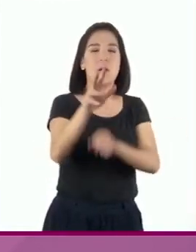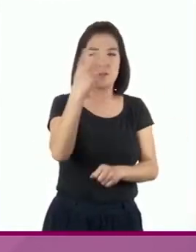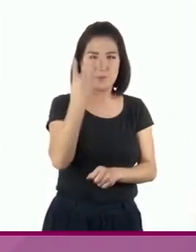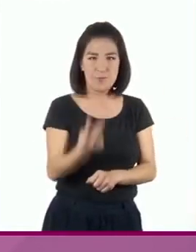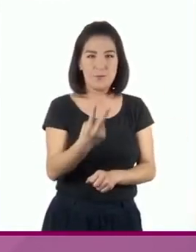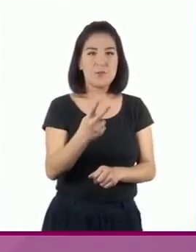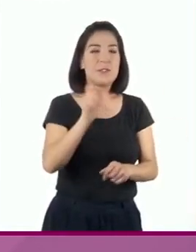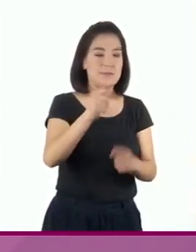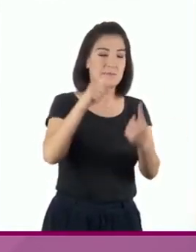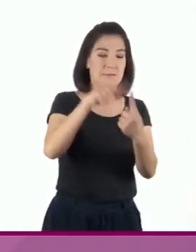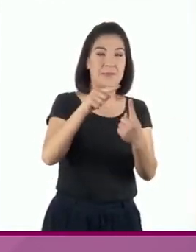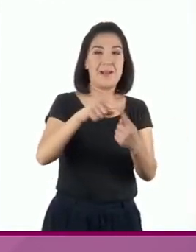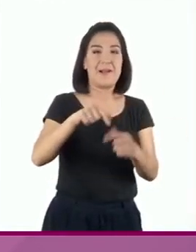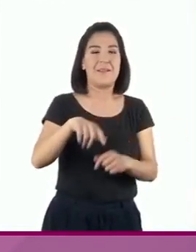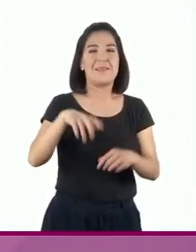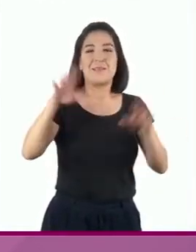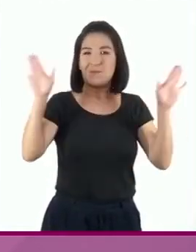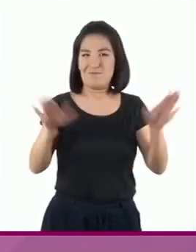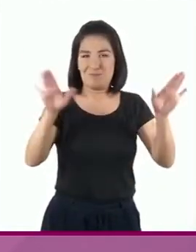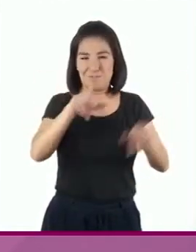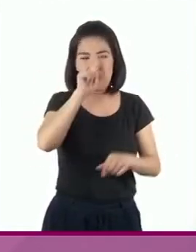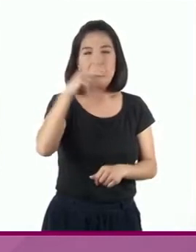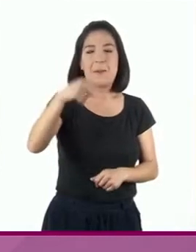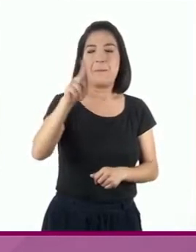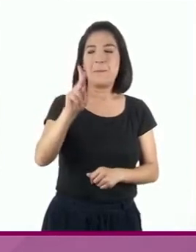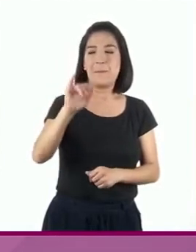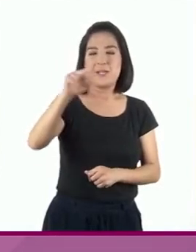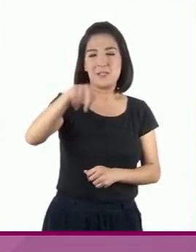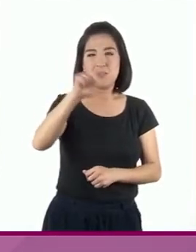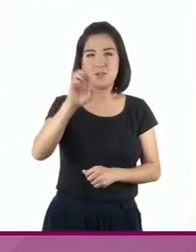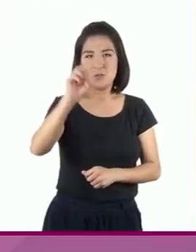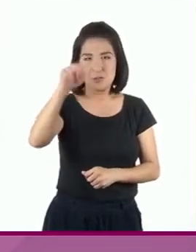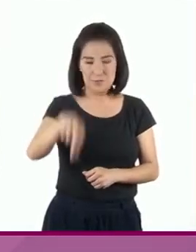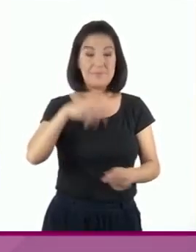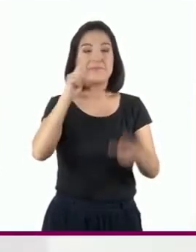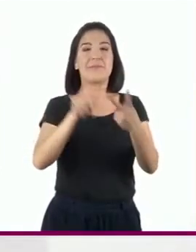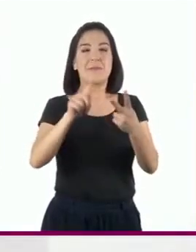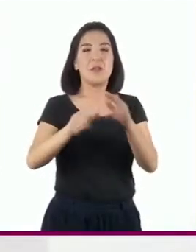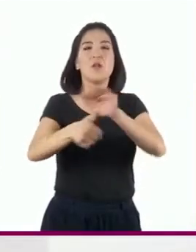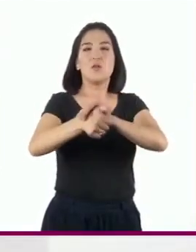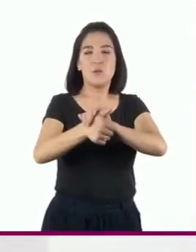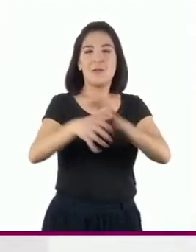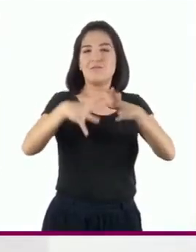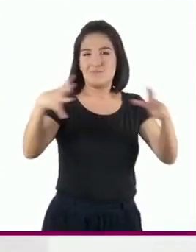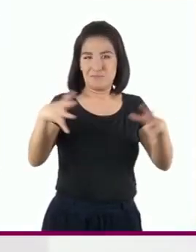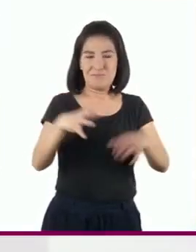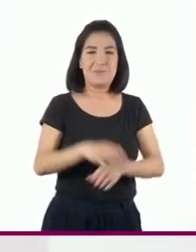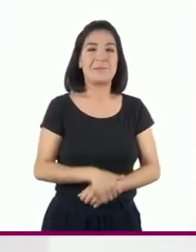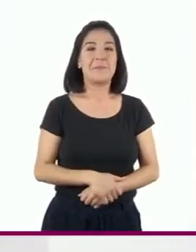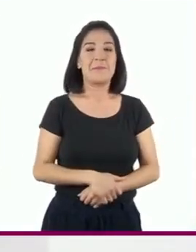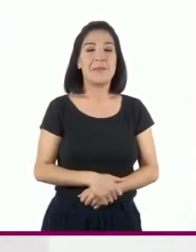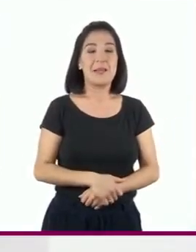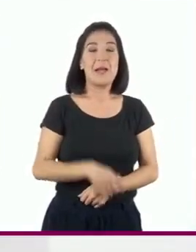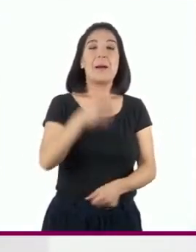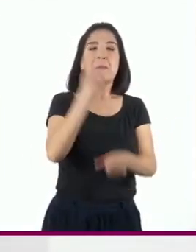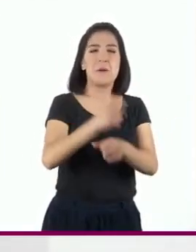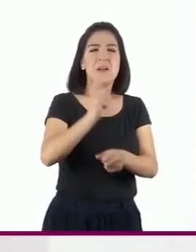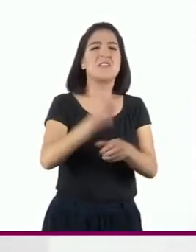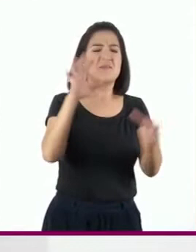En este sitio observó gran variedad de especies. Como mencionamos al principio, en esta ocasión